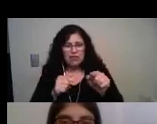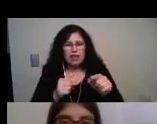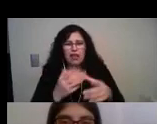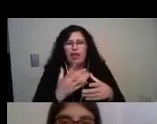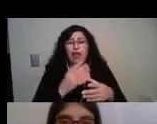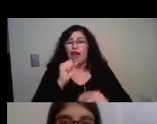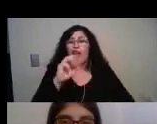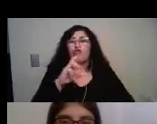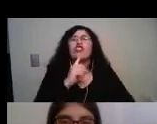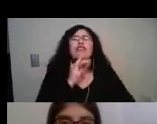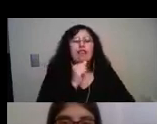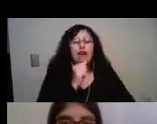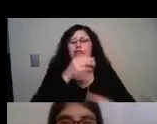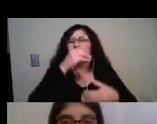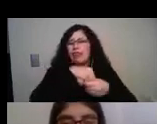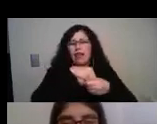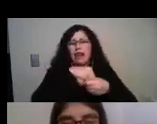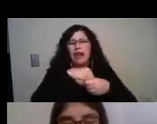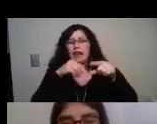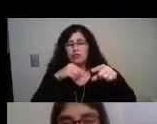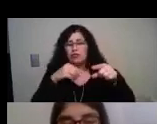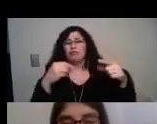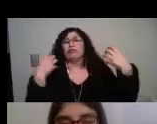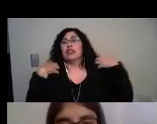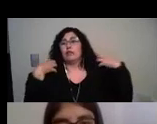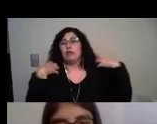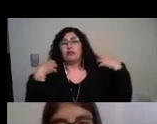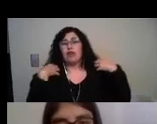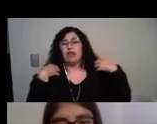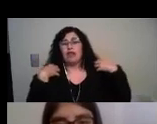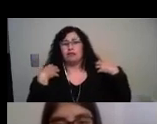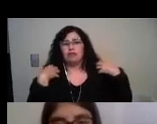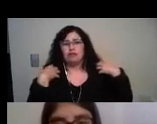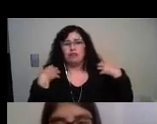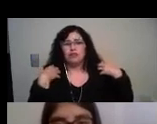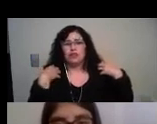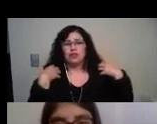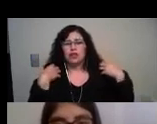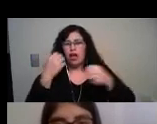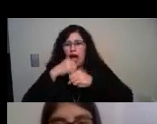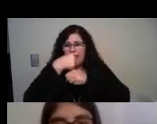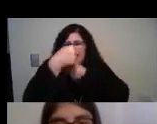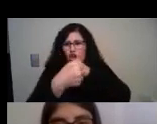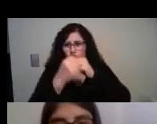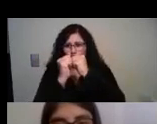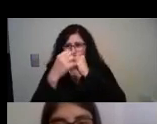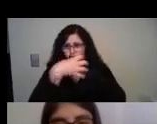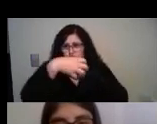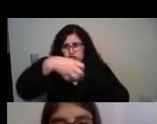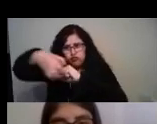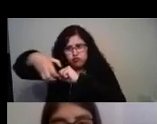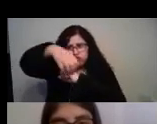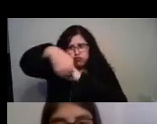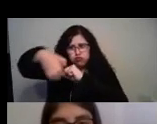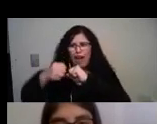¿cierto? Básicamente es responsable de la irrigación sanguínea de la porción anterior del encéfalo que tiene relación con